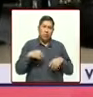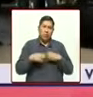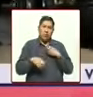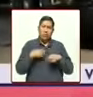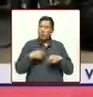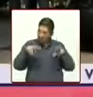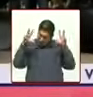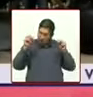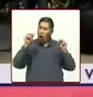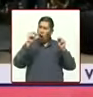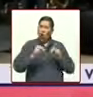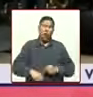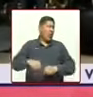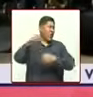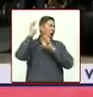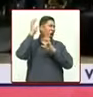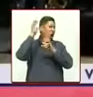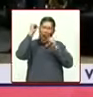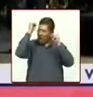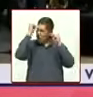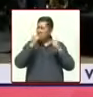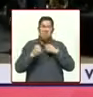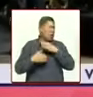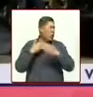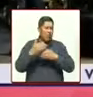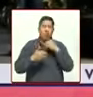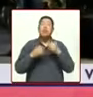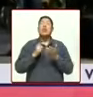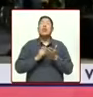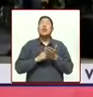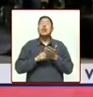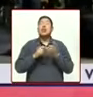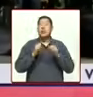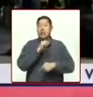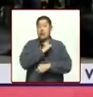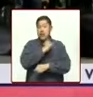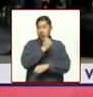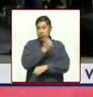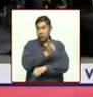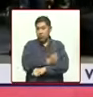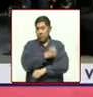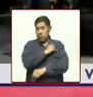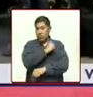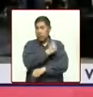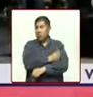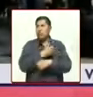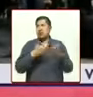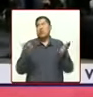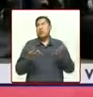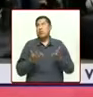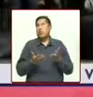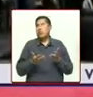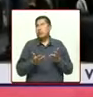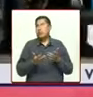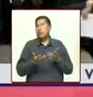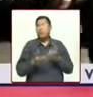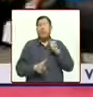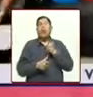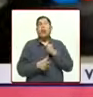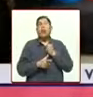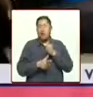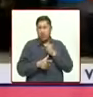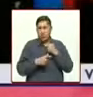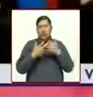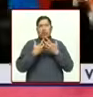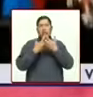su discurso principal. Y bueno, vemos a estas autoridades precisamente, en realidad a estos líderes